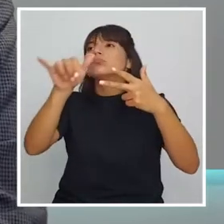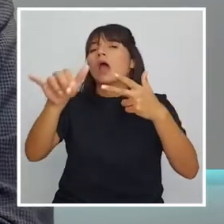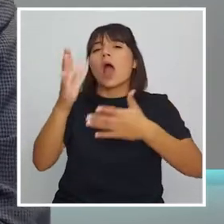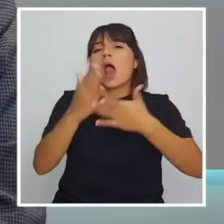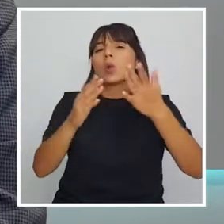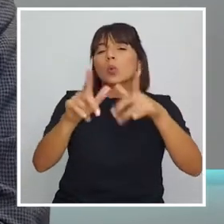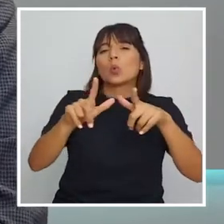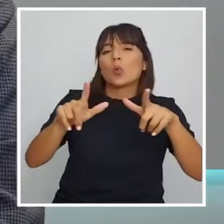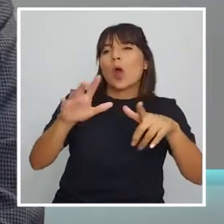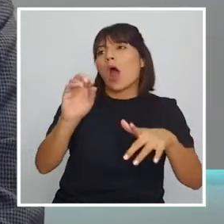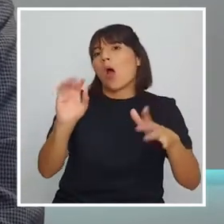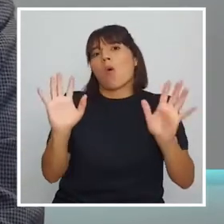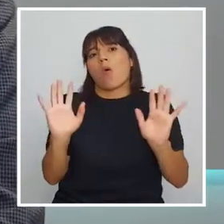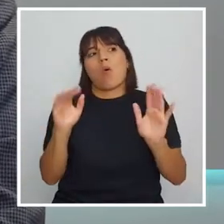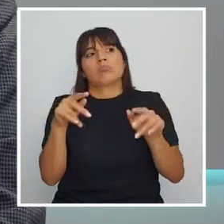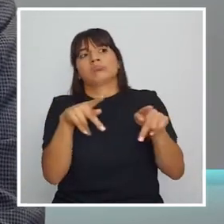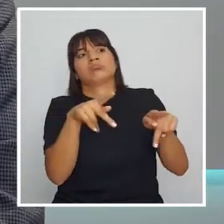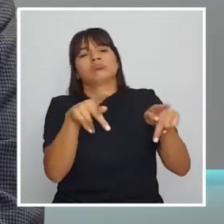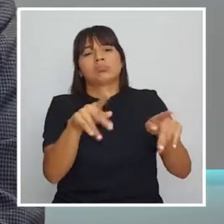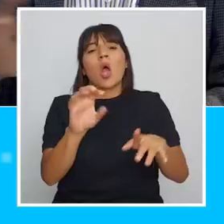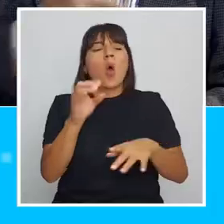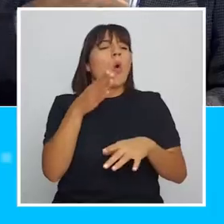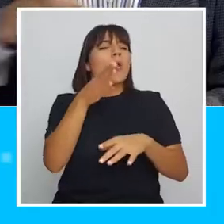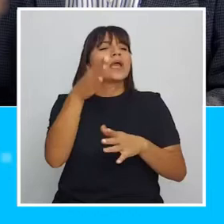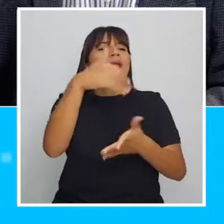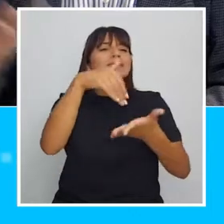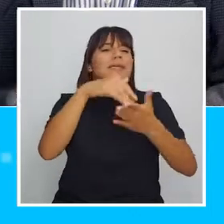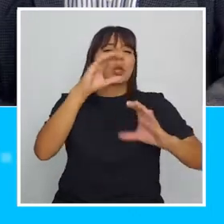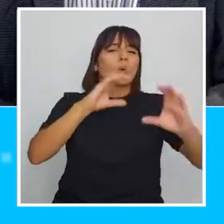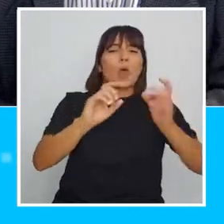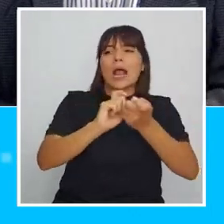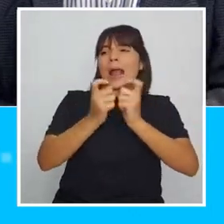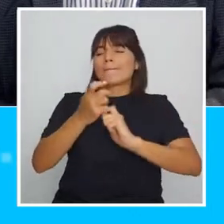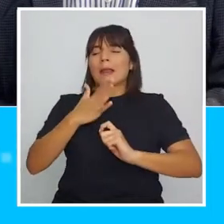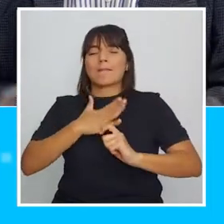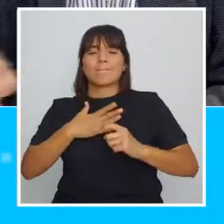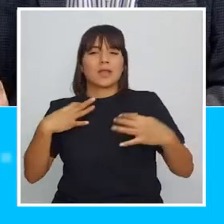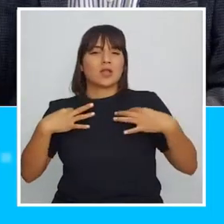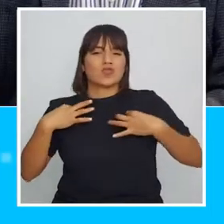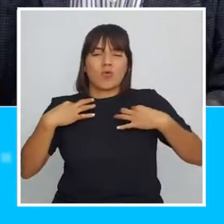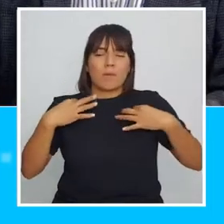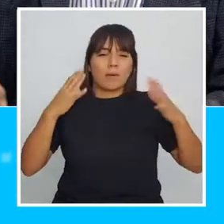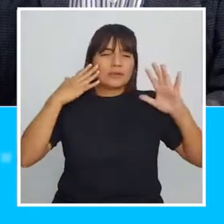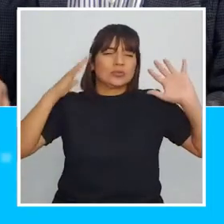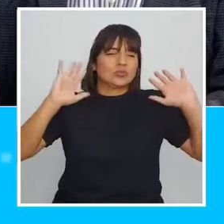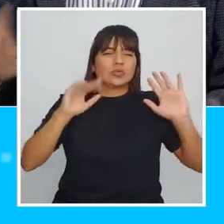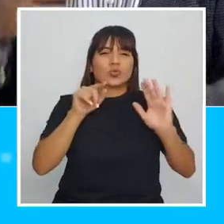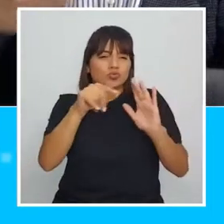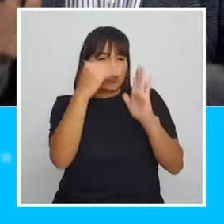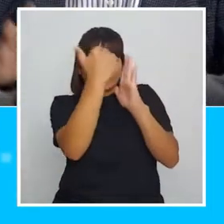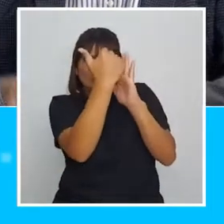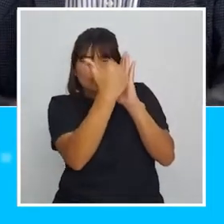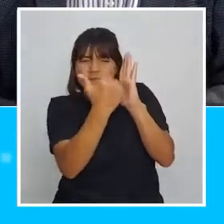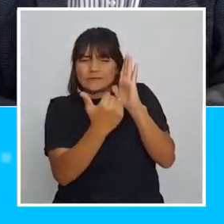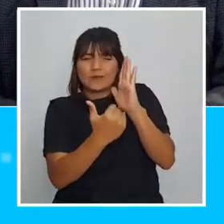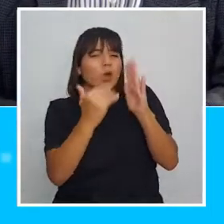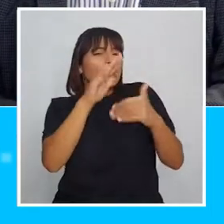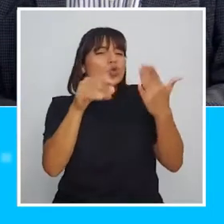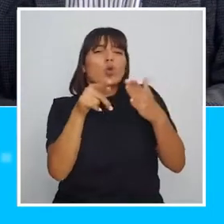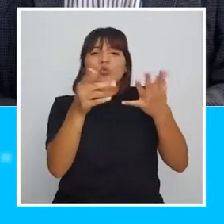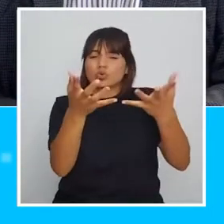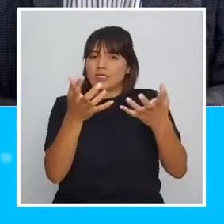al centro comercial, cambiar toda mi ropa, haga toda la lista, todo lo que quisiera